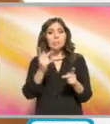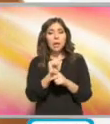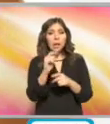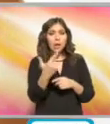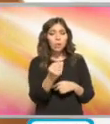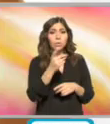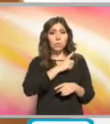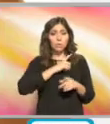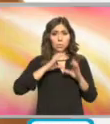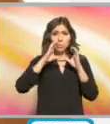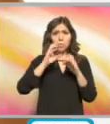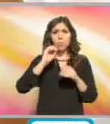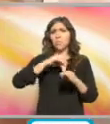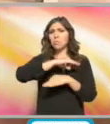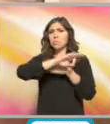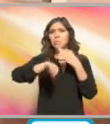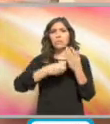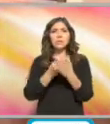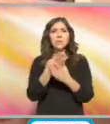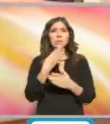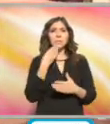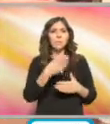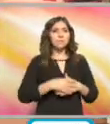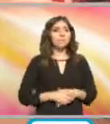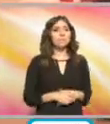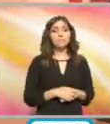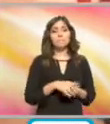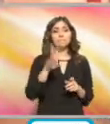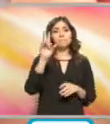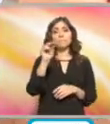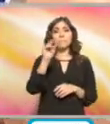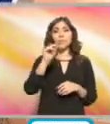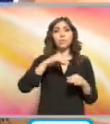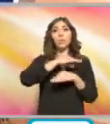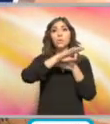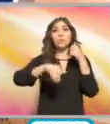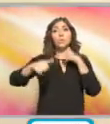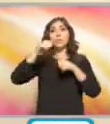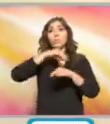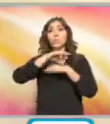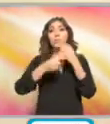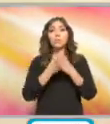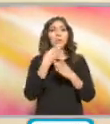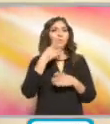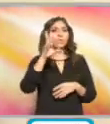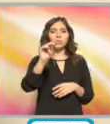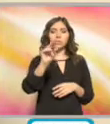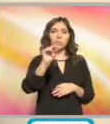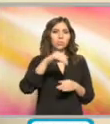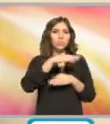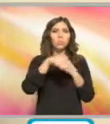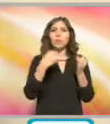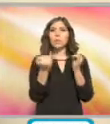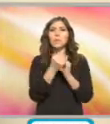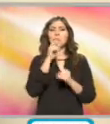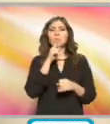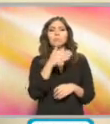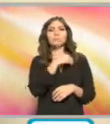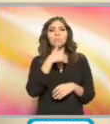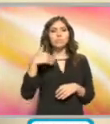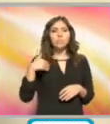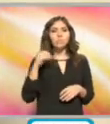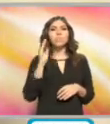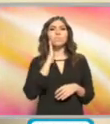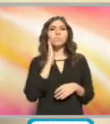todos los casos es exitoso? No en todos los casos es exitoso, es como todos los implantes, como los de glúteo, como los de busto, en